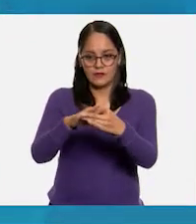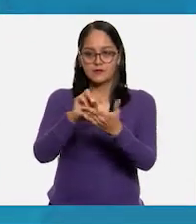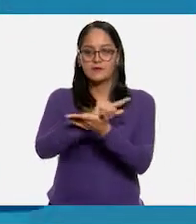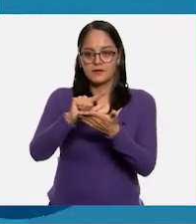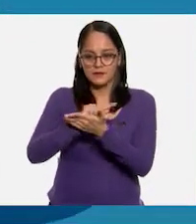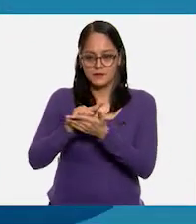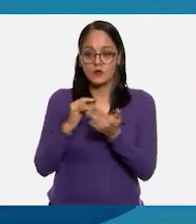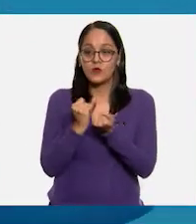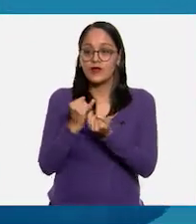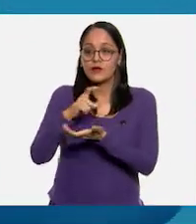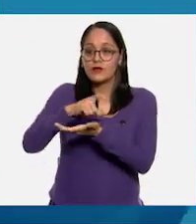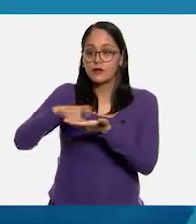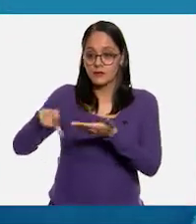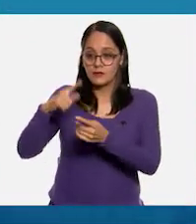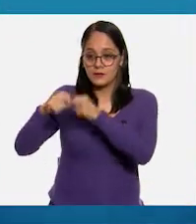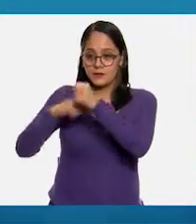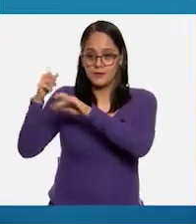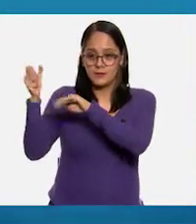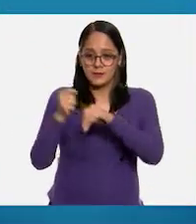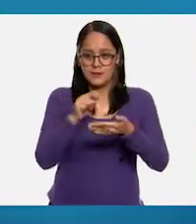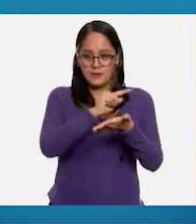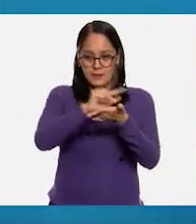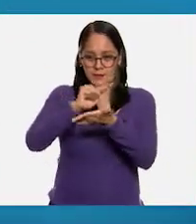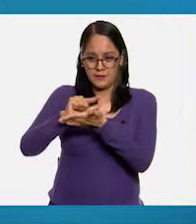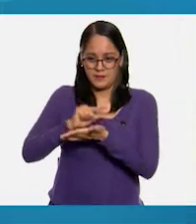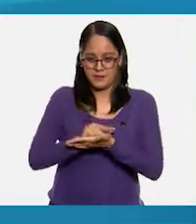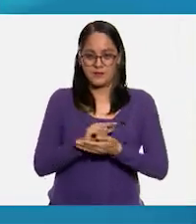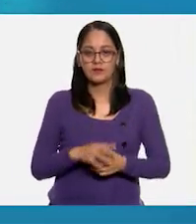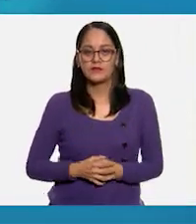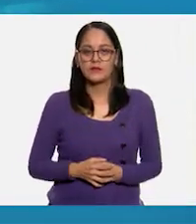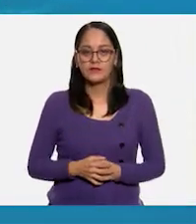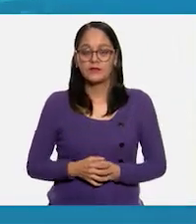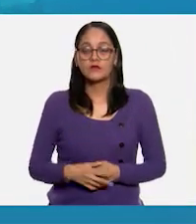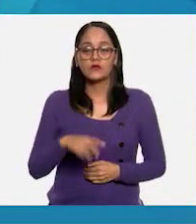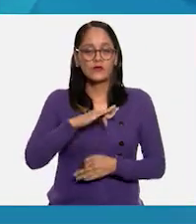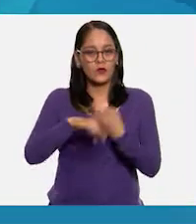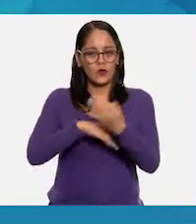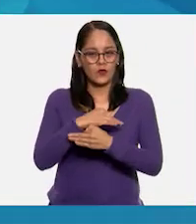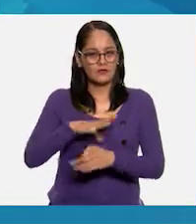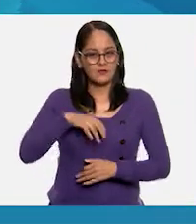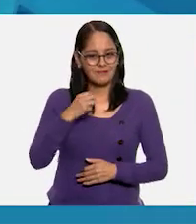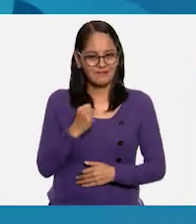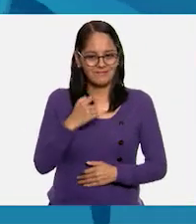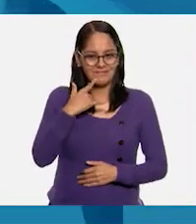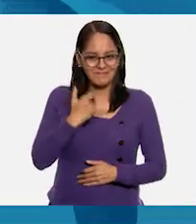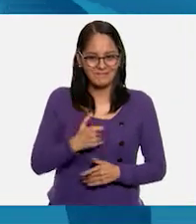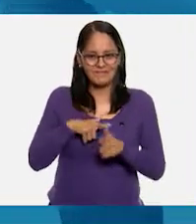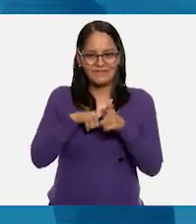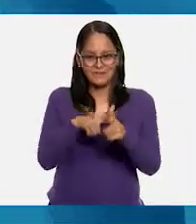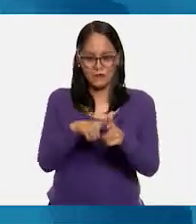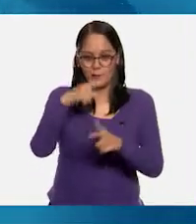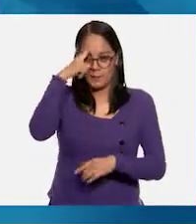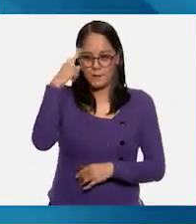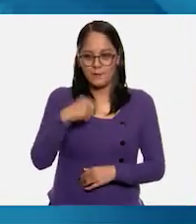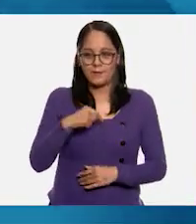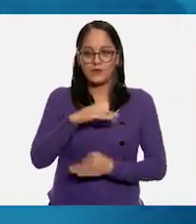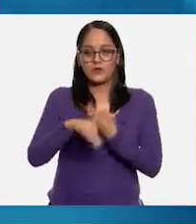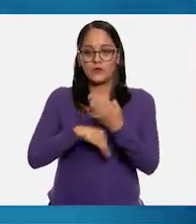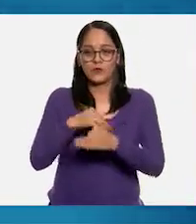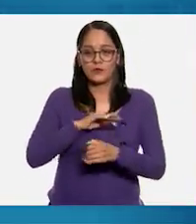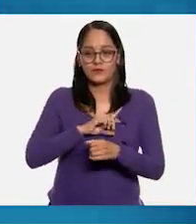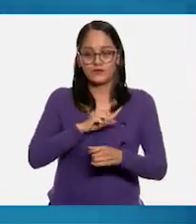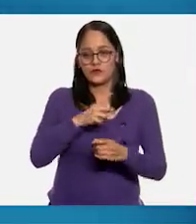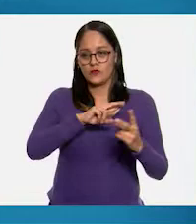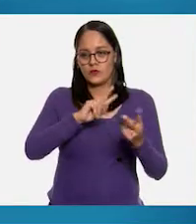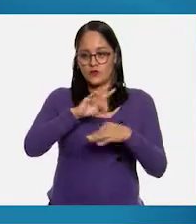las cosas que compres en la tienda o en el supermercado. Sigamos luchando juntos contra este virus, cuidándonos los